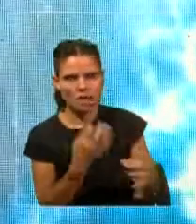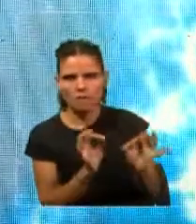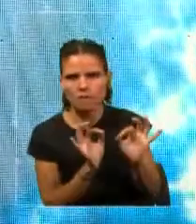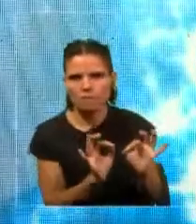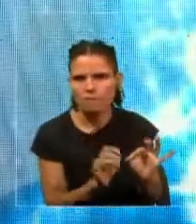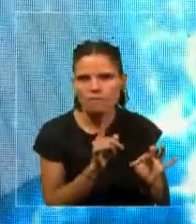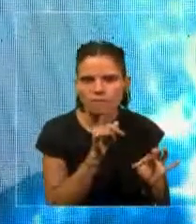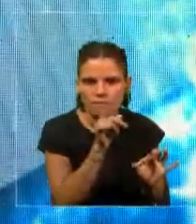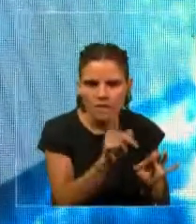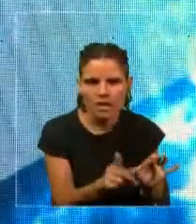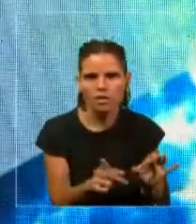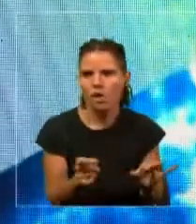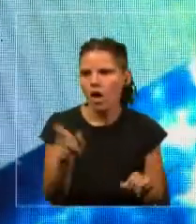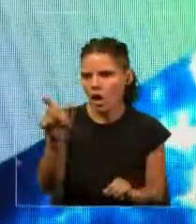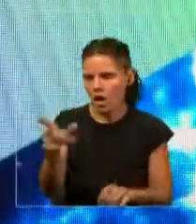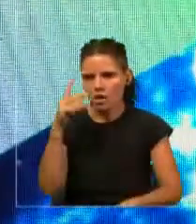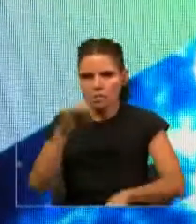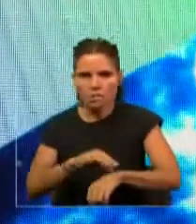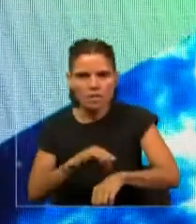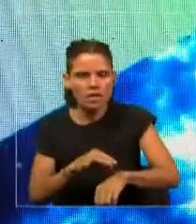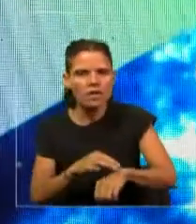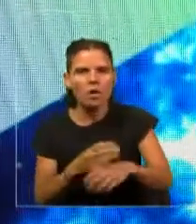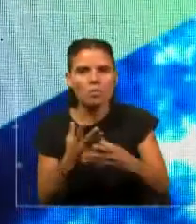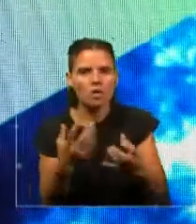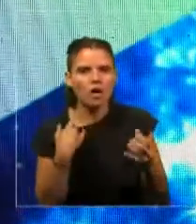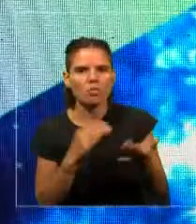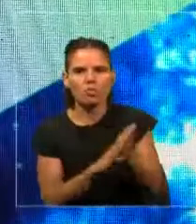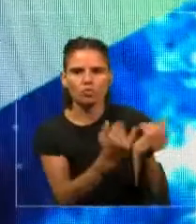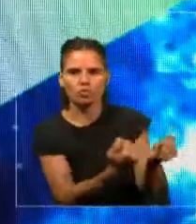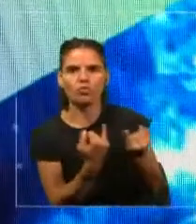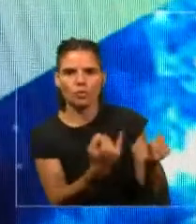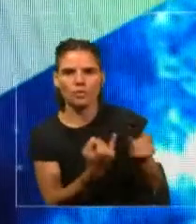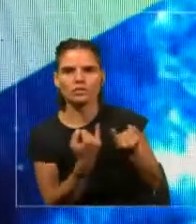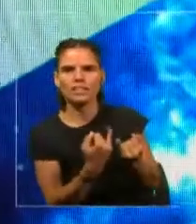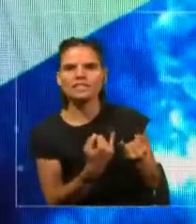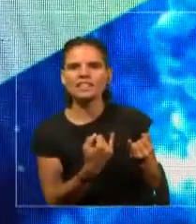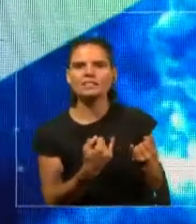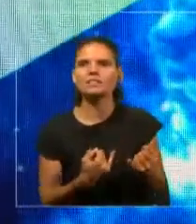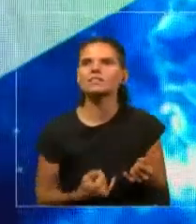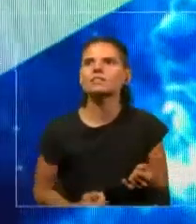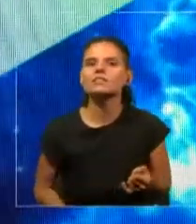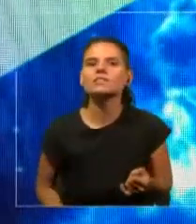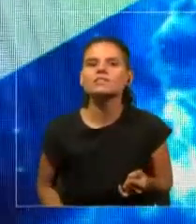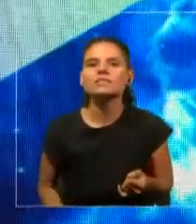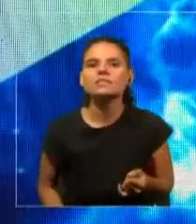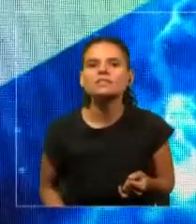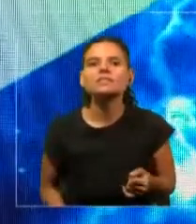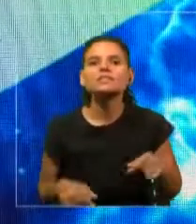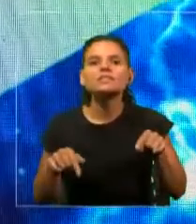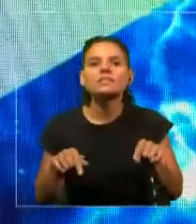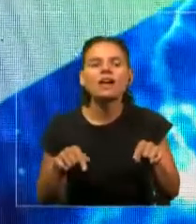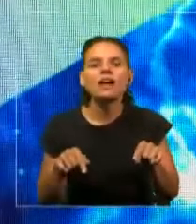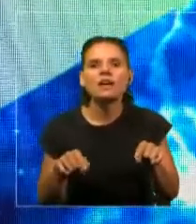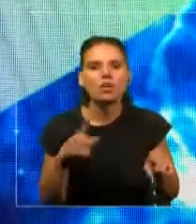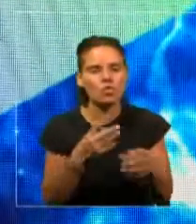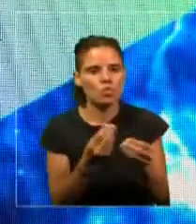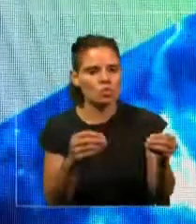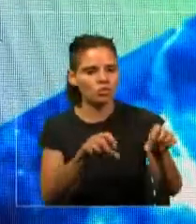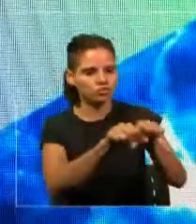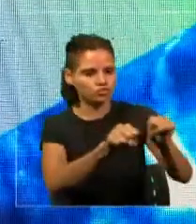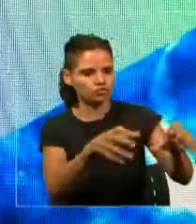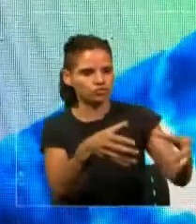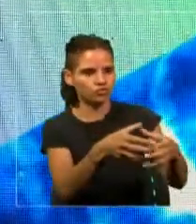el médico tenía acceso a una infinidad de información. Ahí podemos decir que era efectivamente un órgano